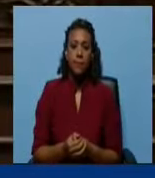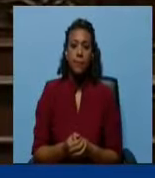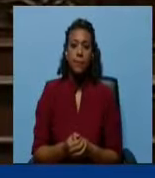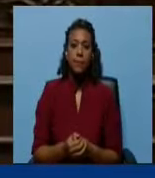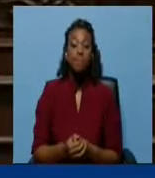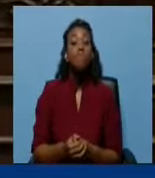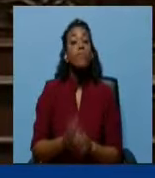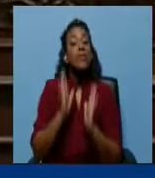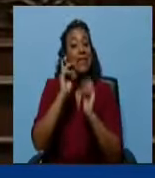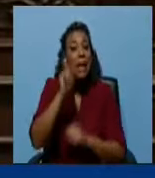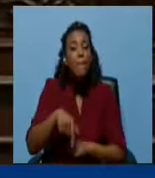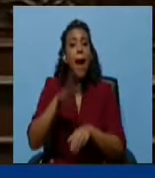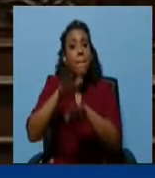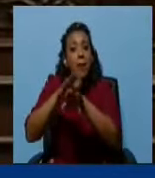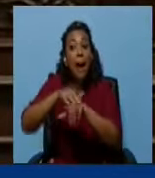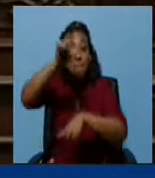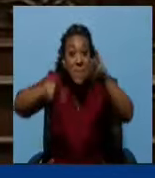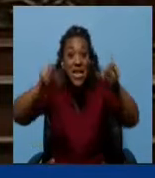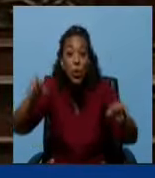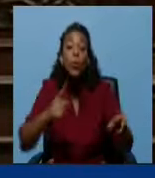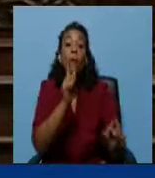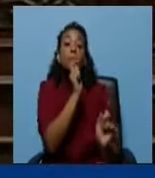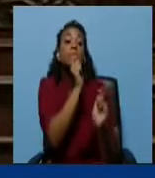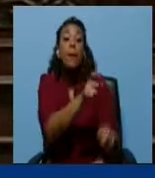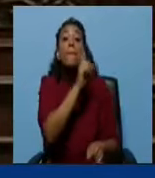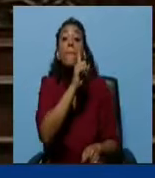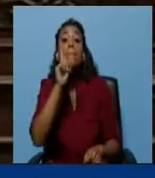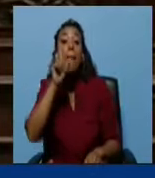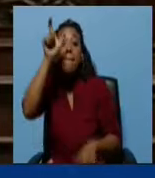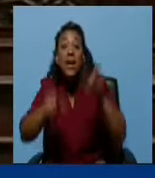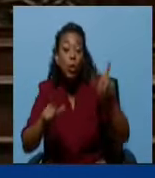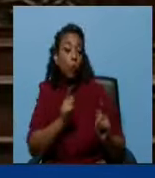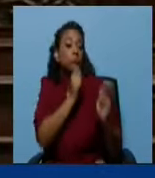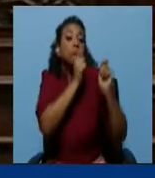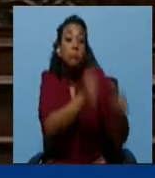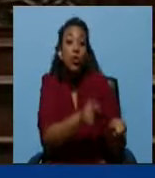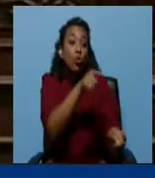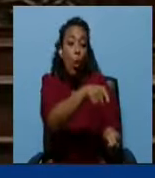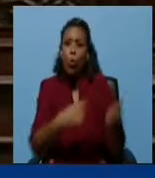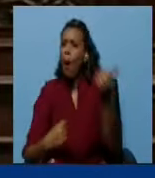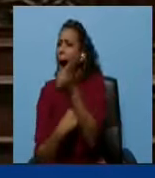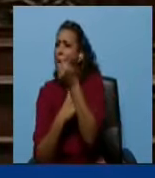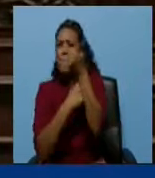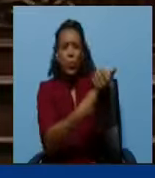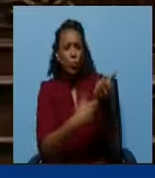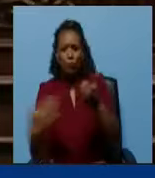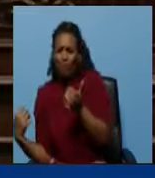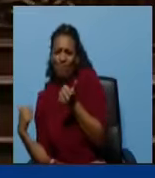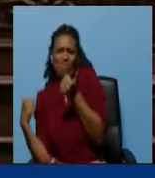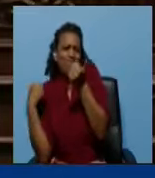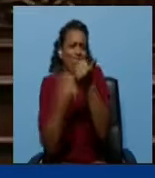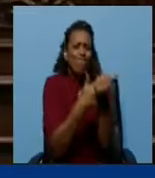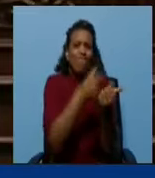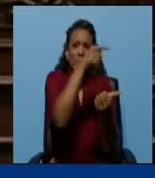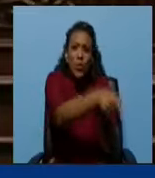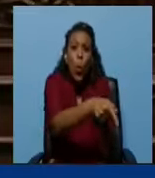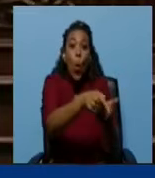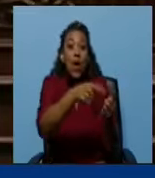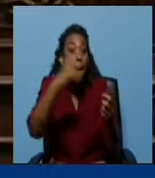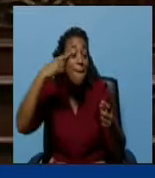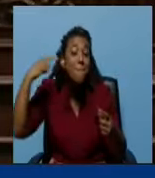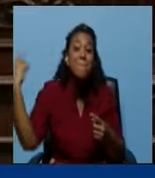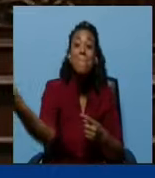Y pido que a estas personas que voy a designar se les dé todo el apoyo y recorran el país.